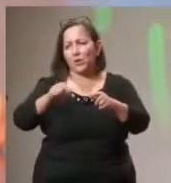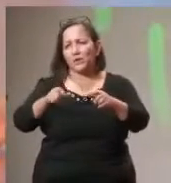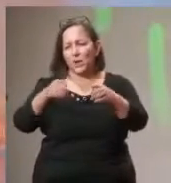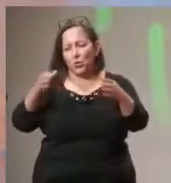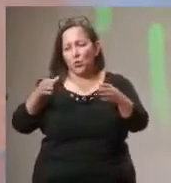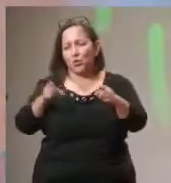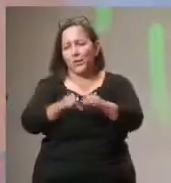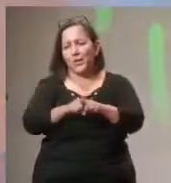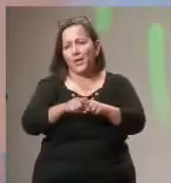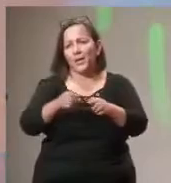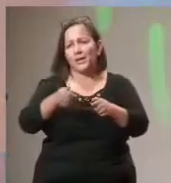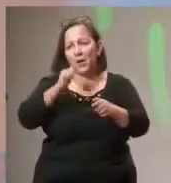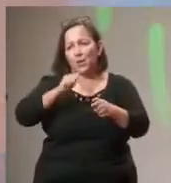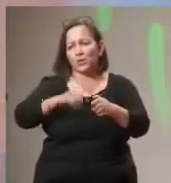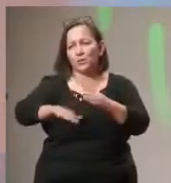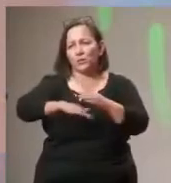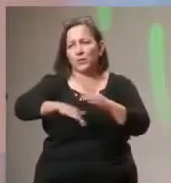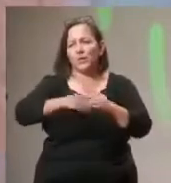aguas superficiales.